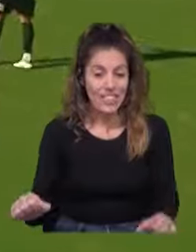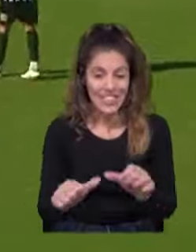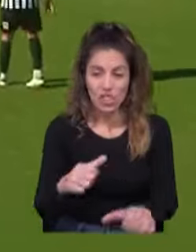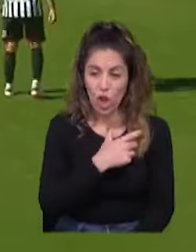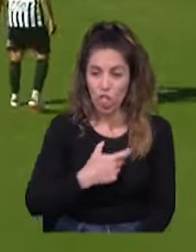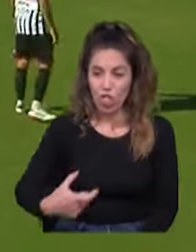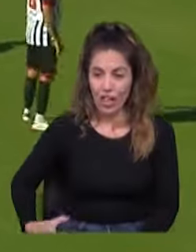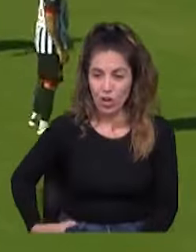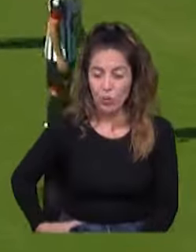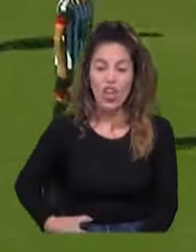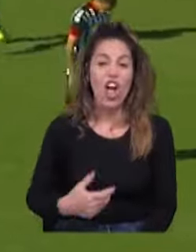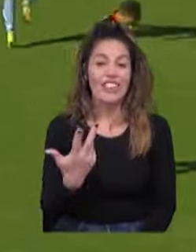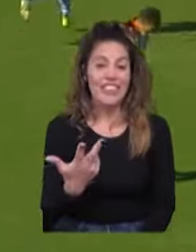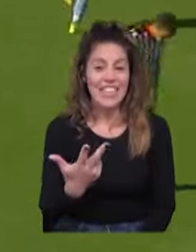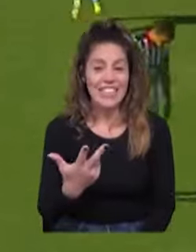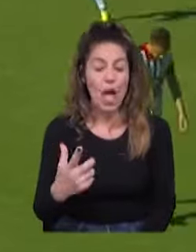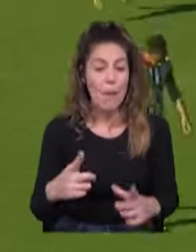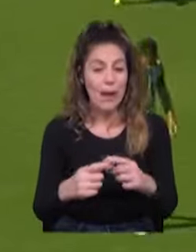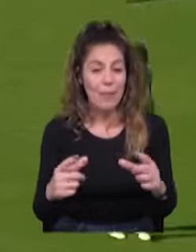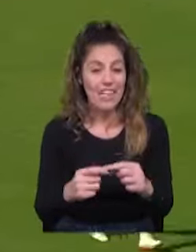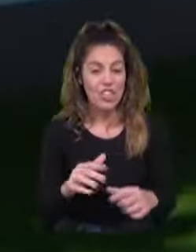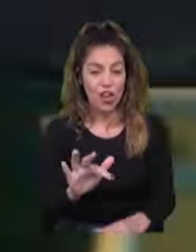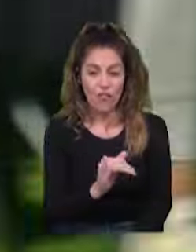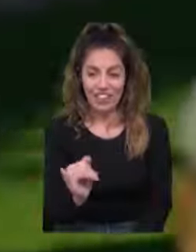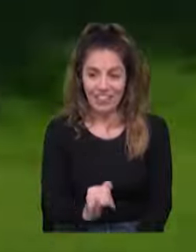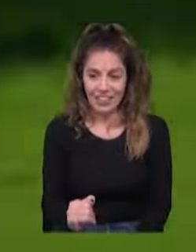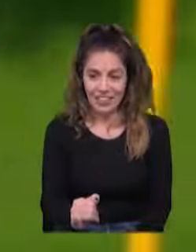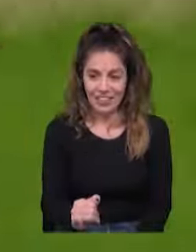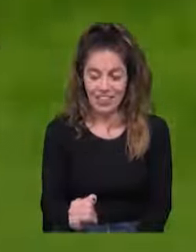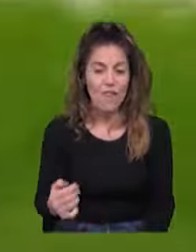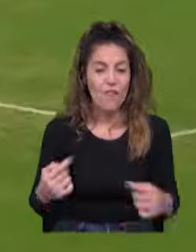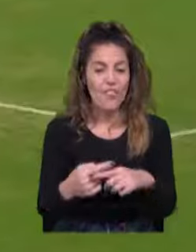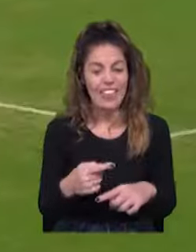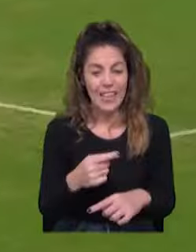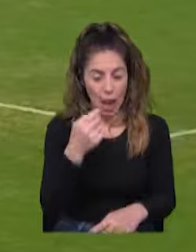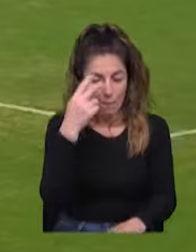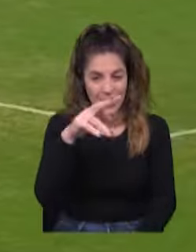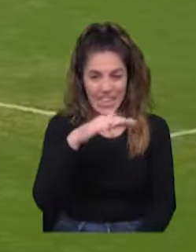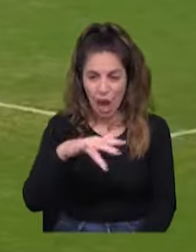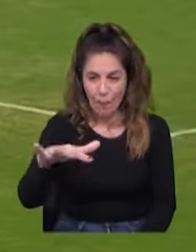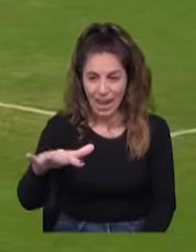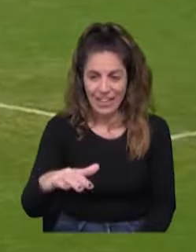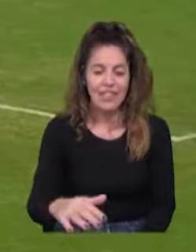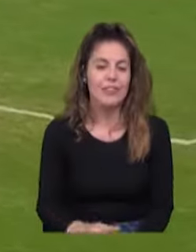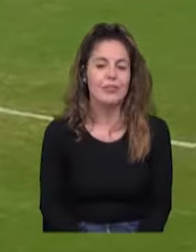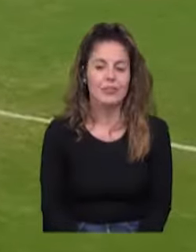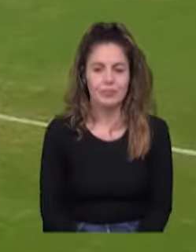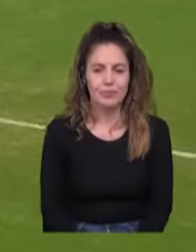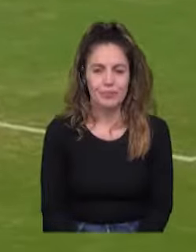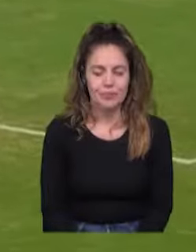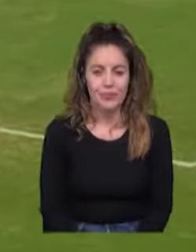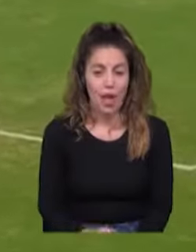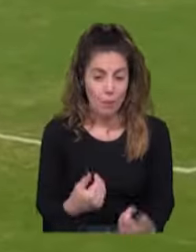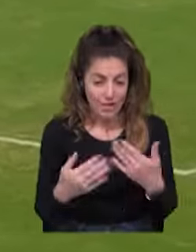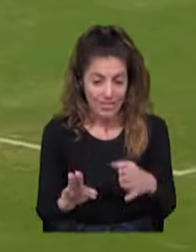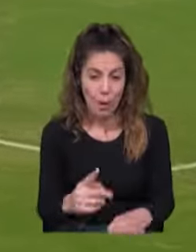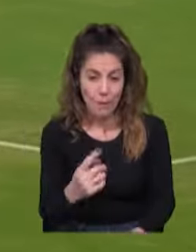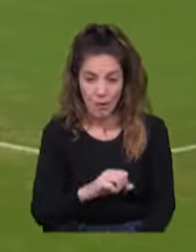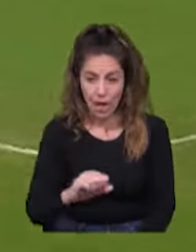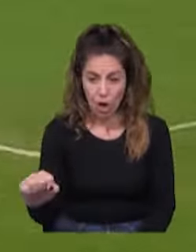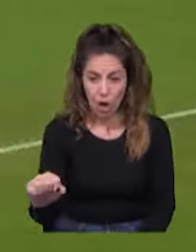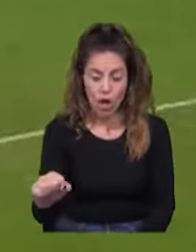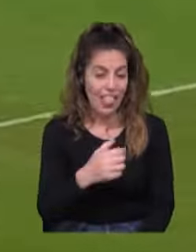tres papelito Fernández ante Miramar misiones 5 A3 el resultado final abría la cuenta Gabriel leyes para el conjunto